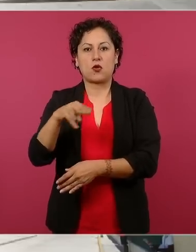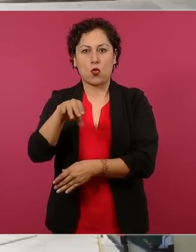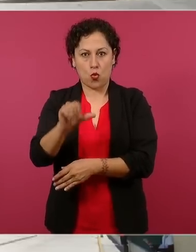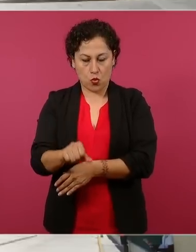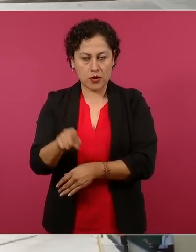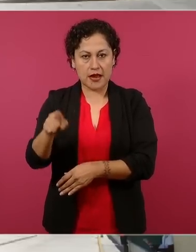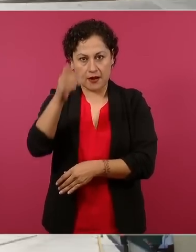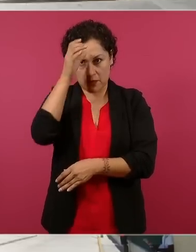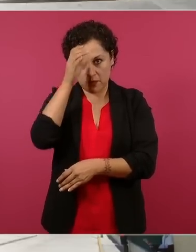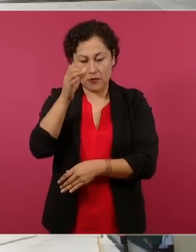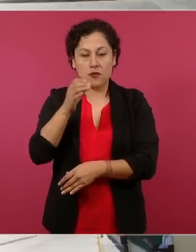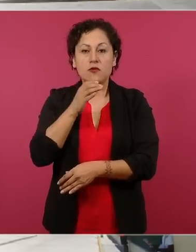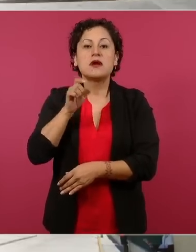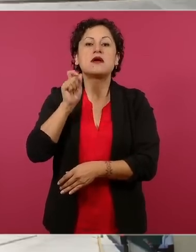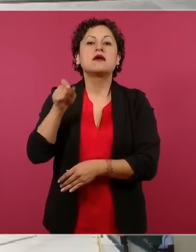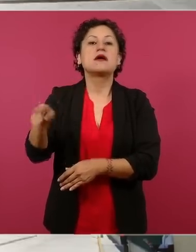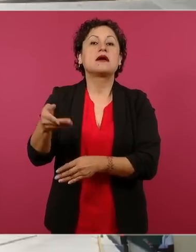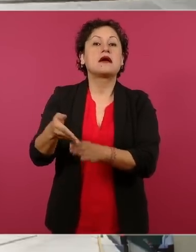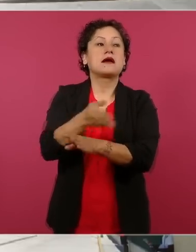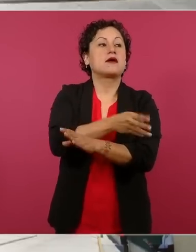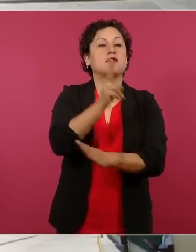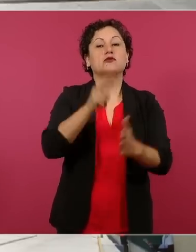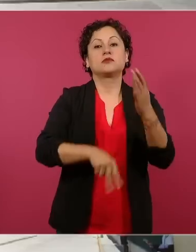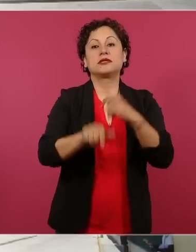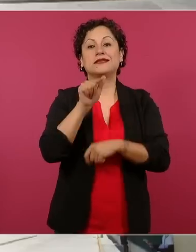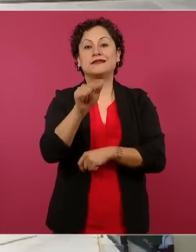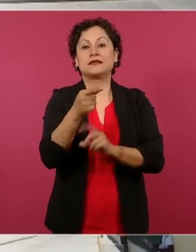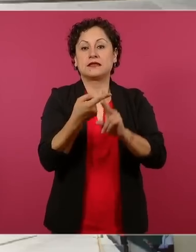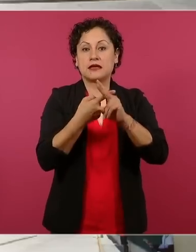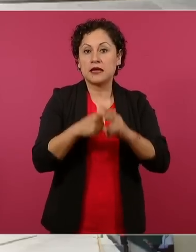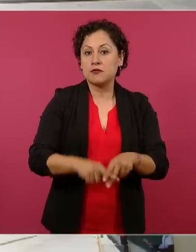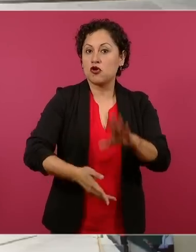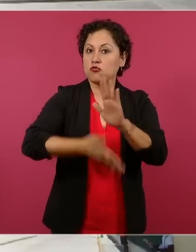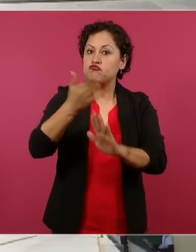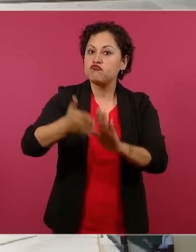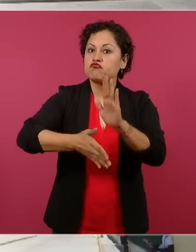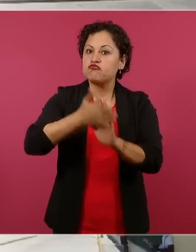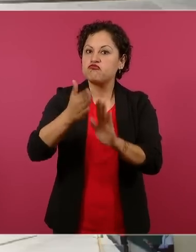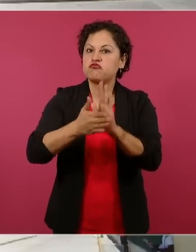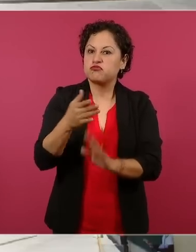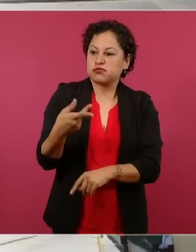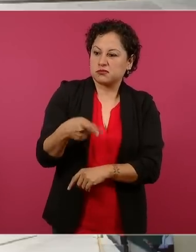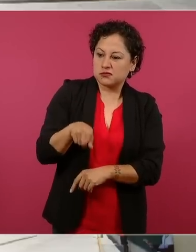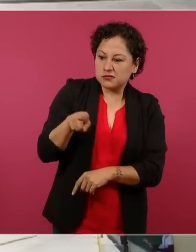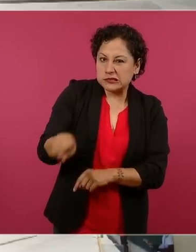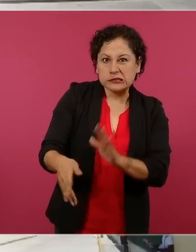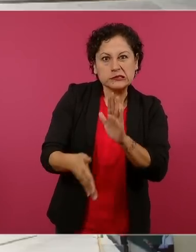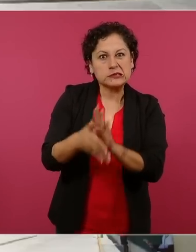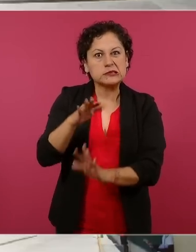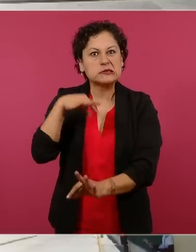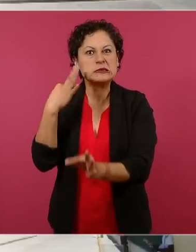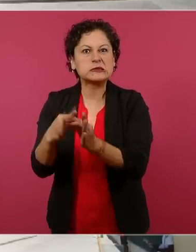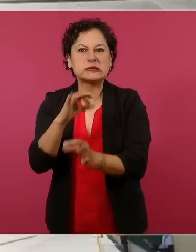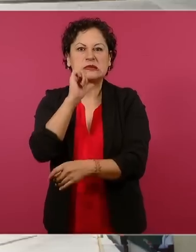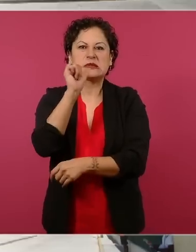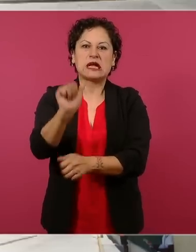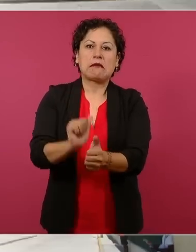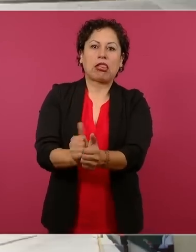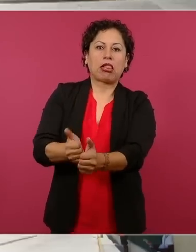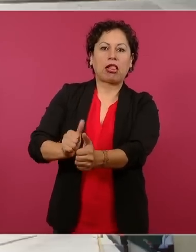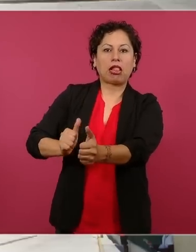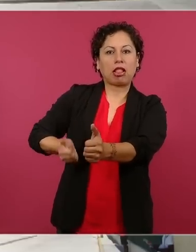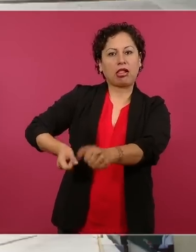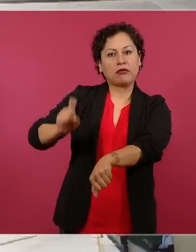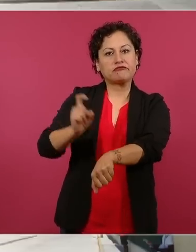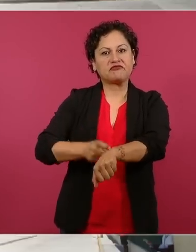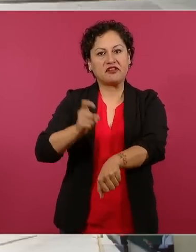construcción en 2017, pero que presentaba grandes retrasos para su conclusión. Se había